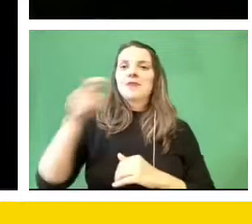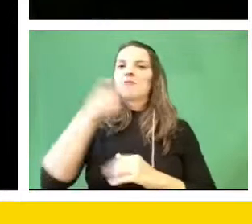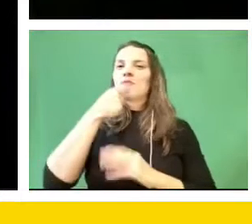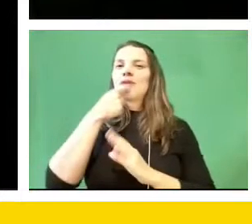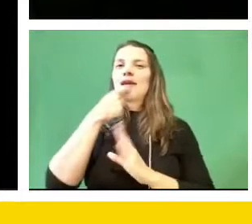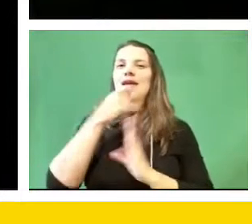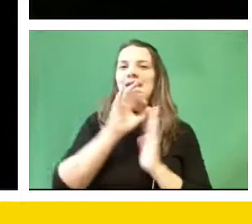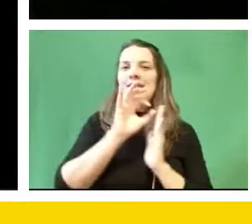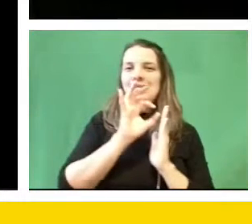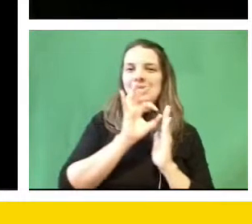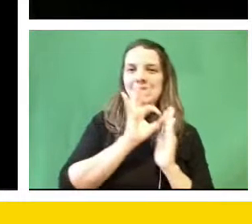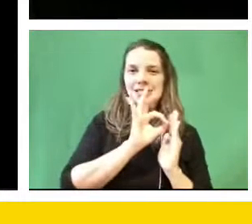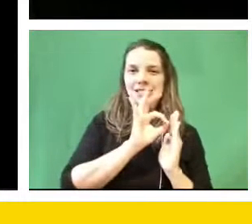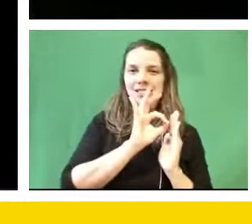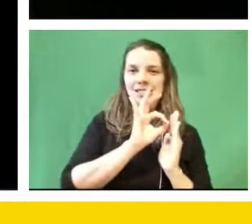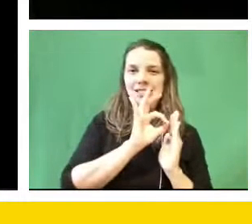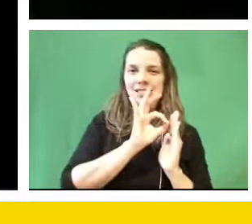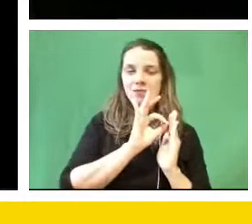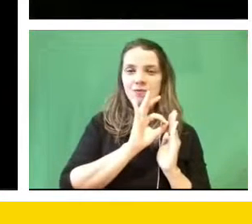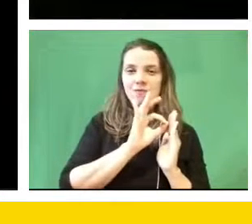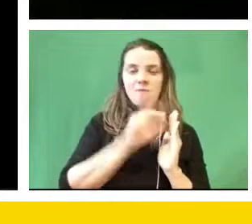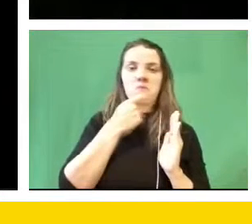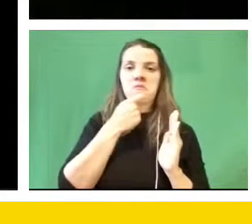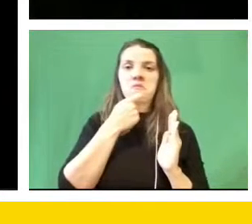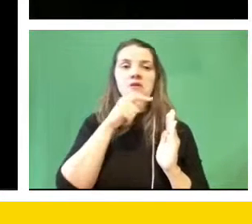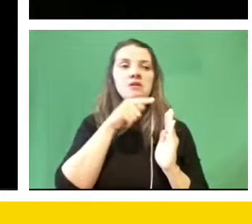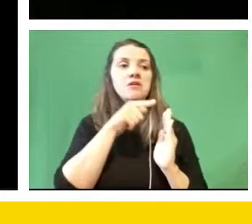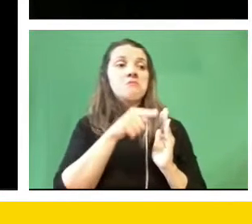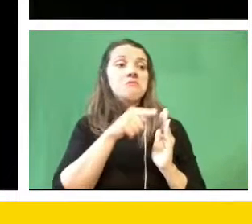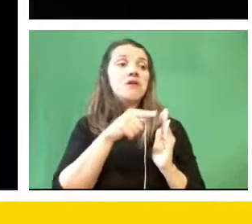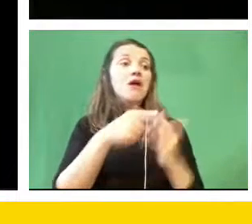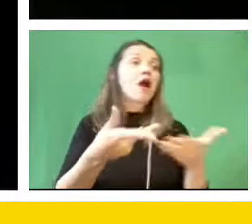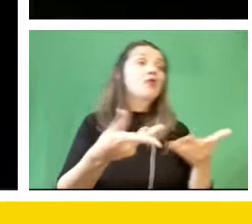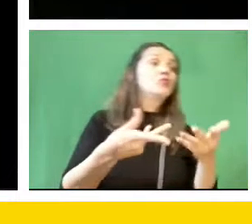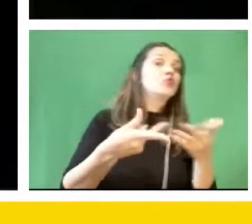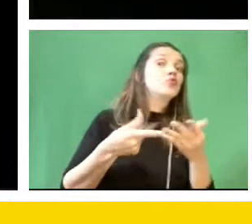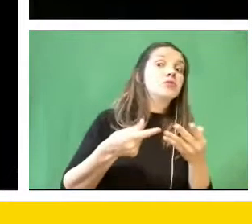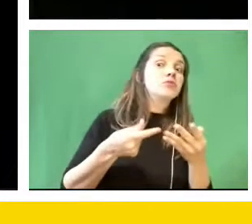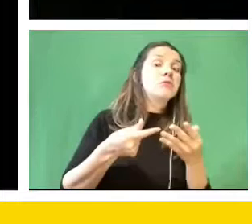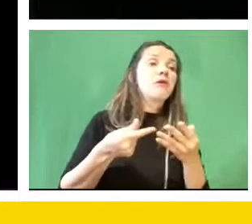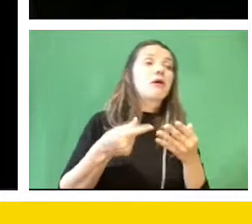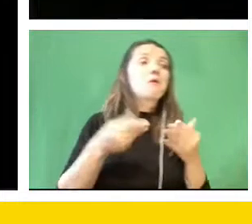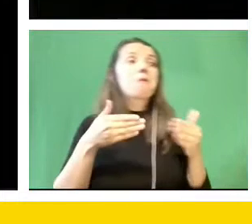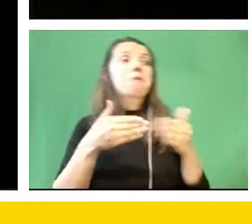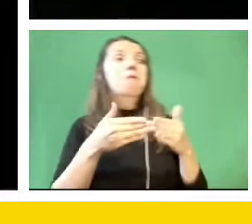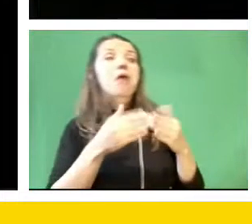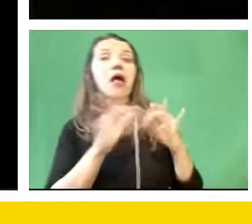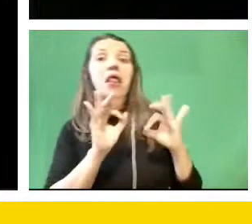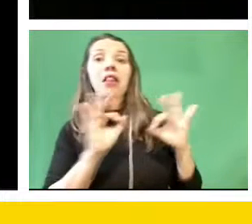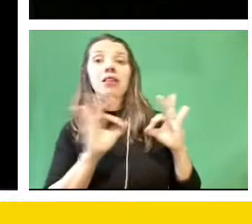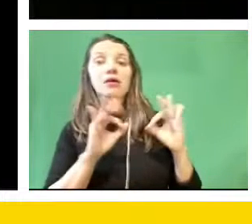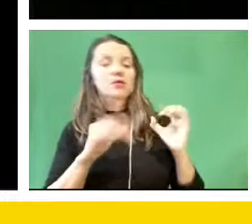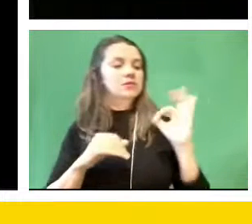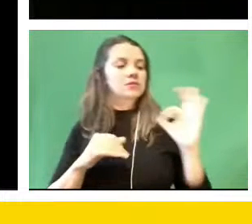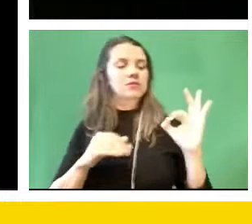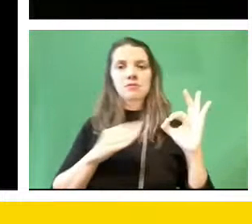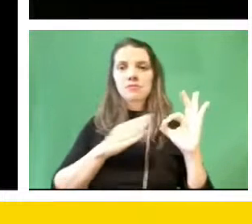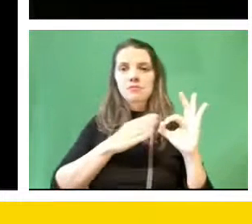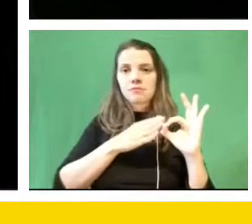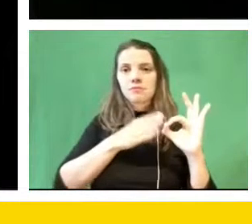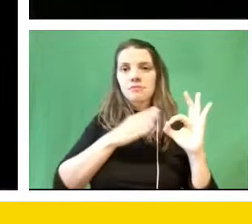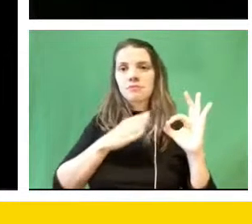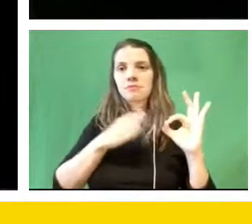un espacio era totalmente indiferente, ni te aportaba ni te generaba ninguna barrera, y iba hacia lo positivo